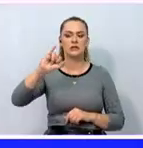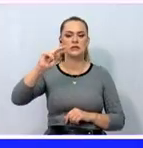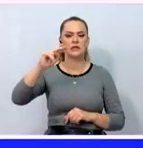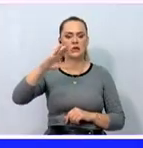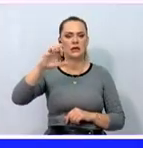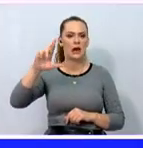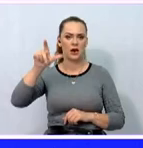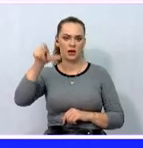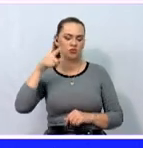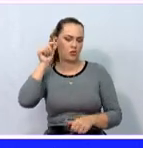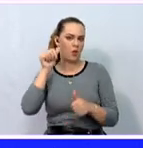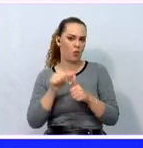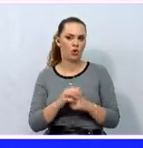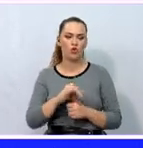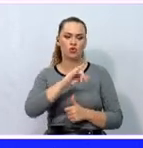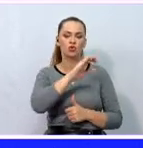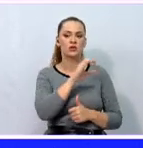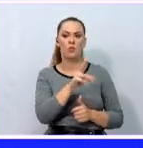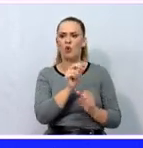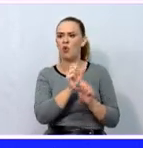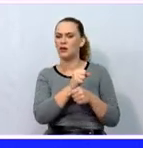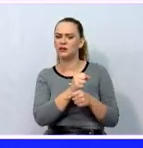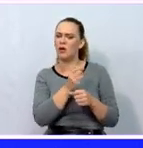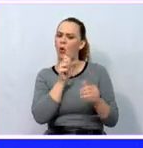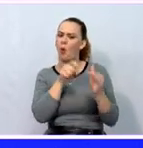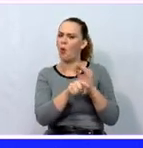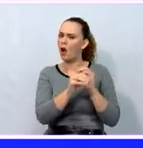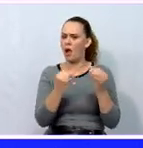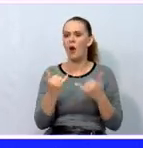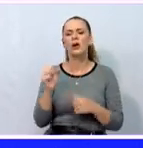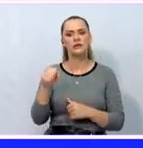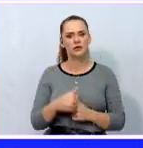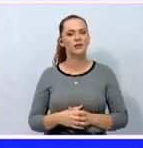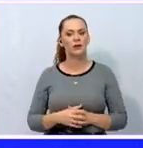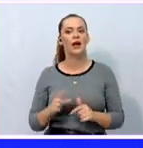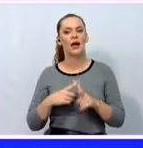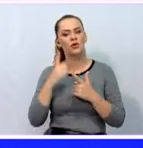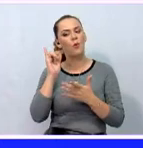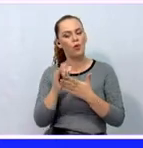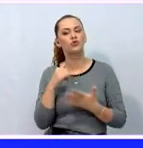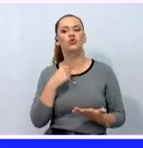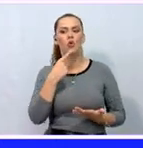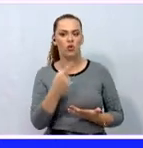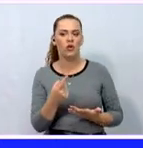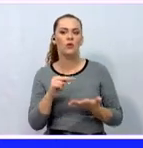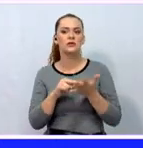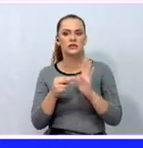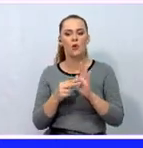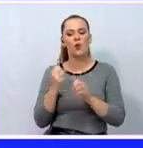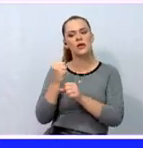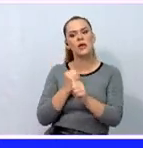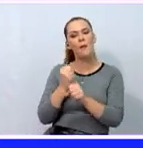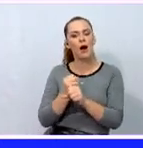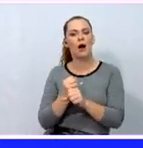sin que yo me acuerdo con Justin Campos no hacía y no metía tantos goles como ahorita verdad entonces por eso es que yo digo que ha sido como un trabajo